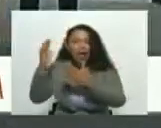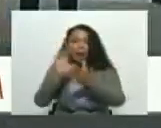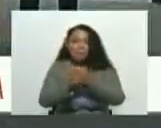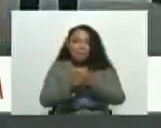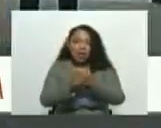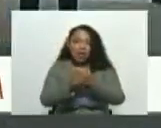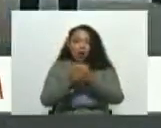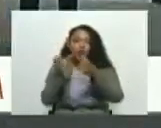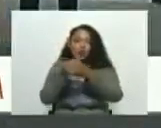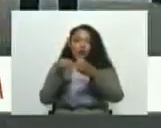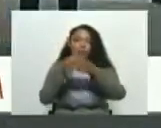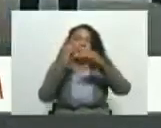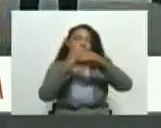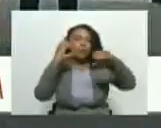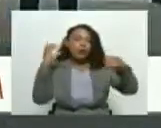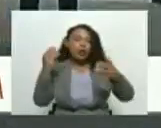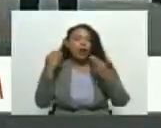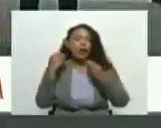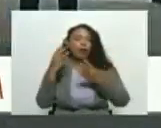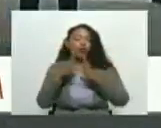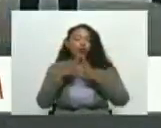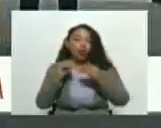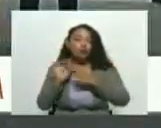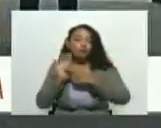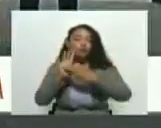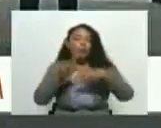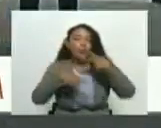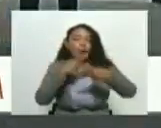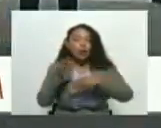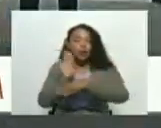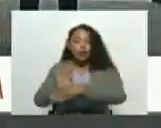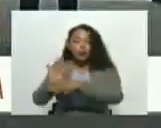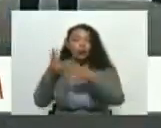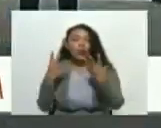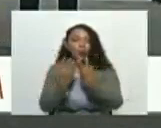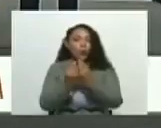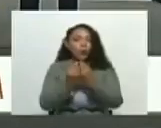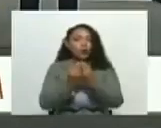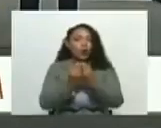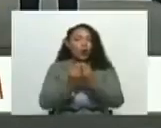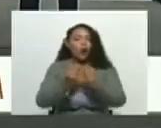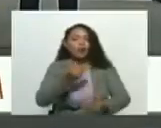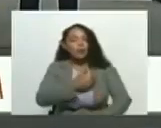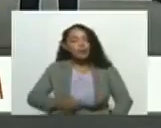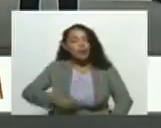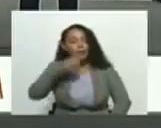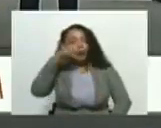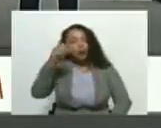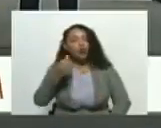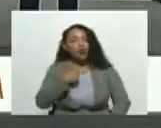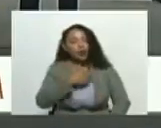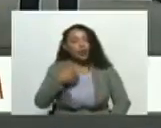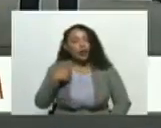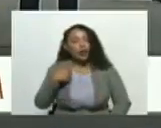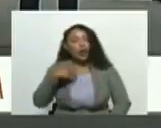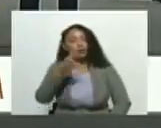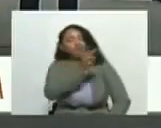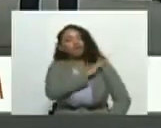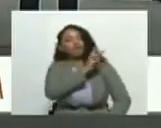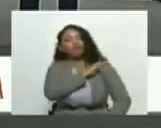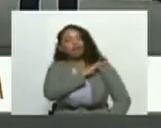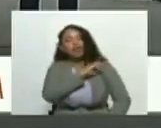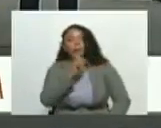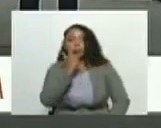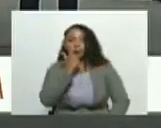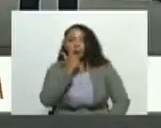que están representadas, para todas las políticas de protección y acompañamiento del Ejecutivo Nacional. Yo quisiera que el general en jefe Reverol,